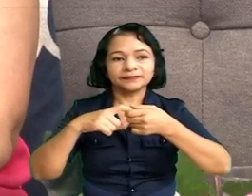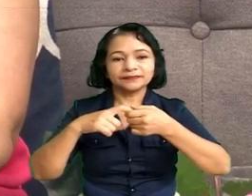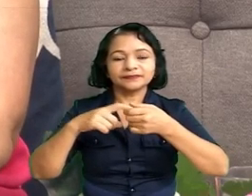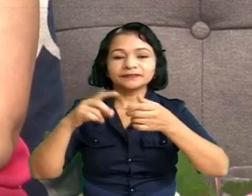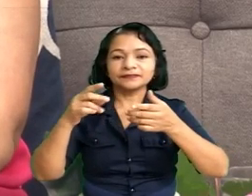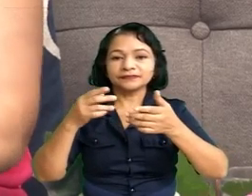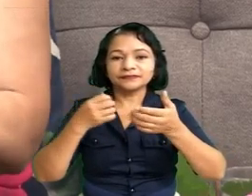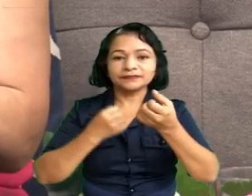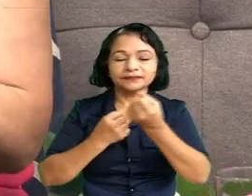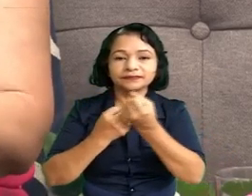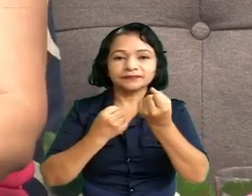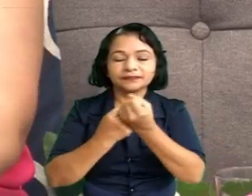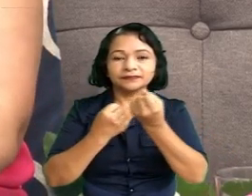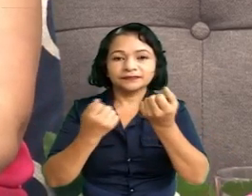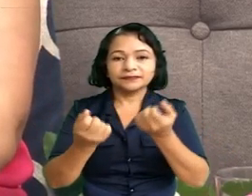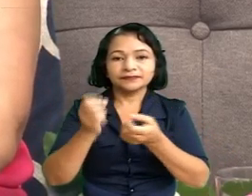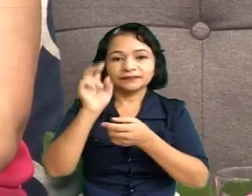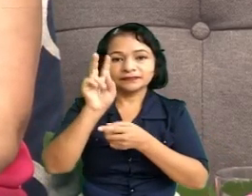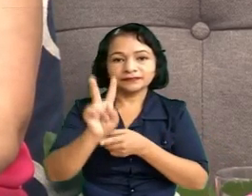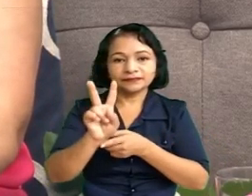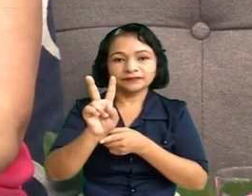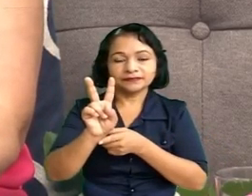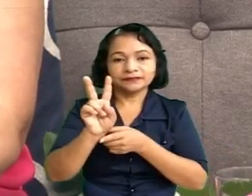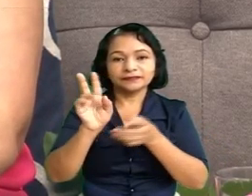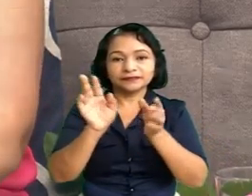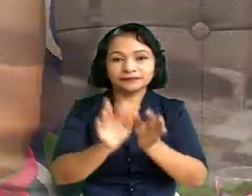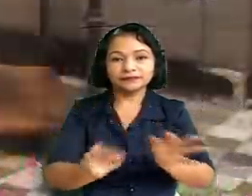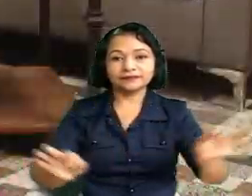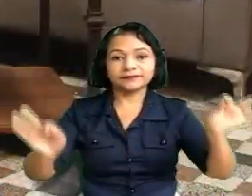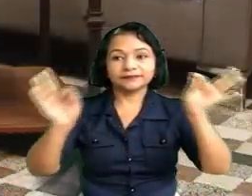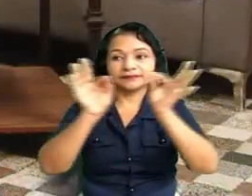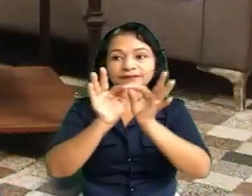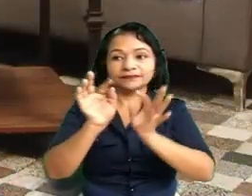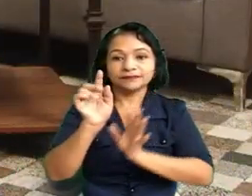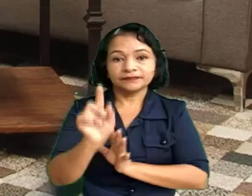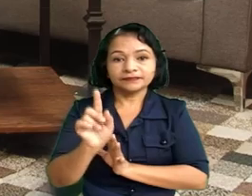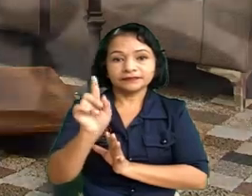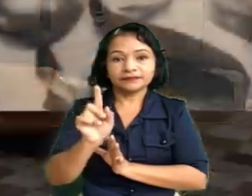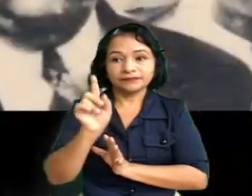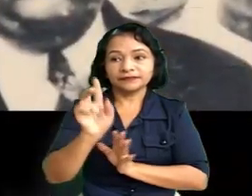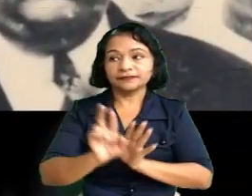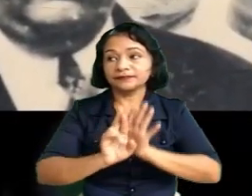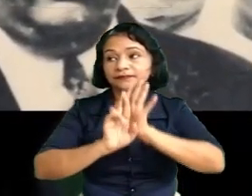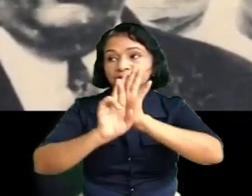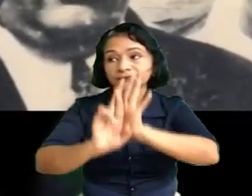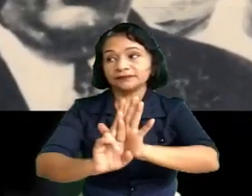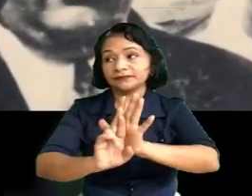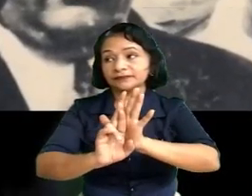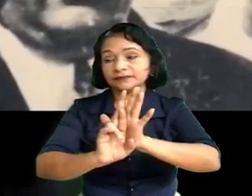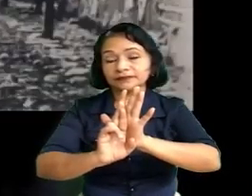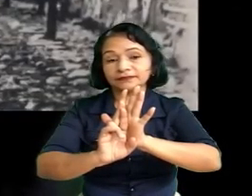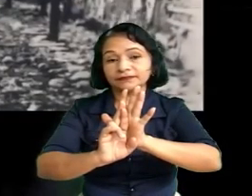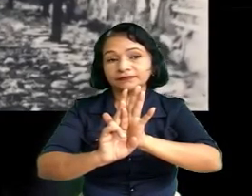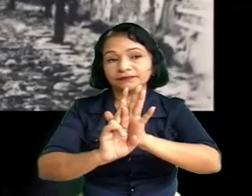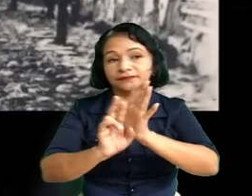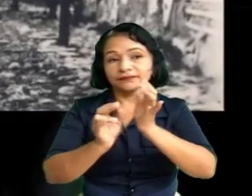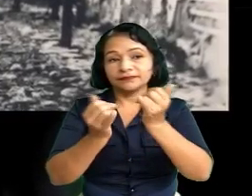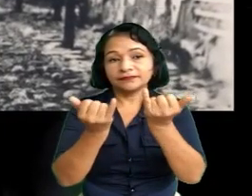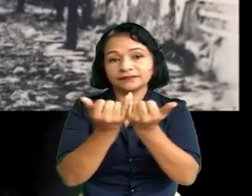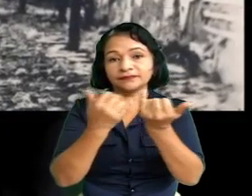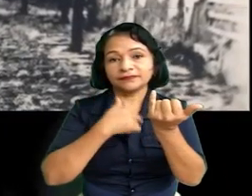ella organiza. Ella tiene dos papeles preponderantes. El primero, el de ser la representante y enviada